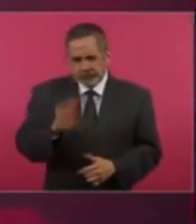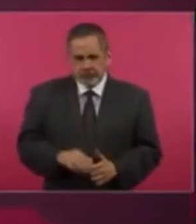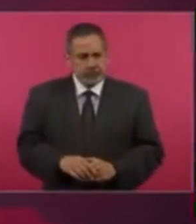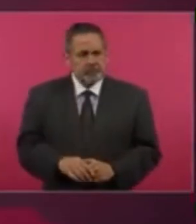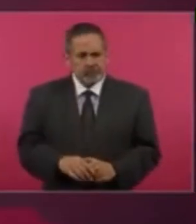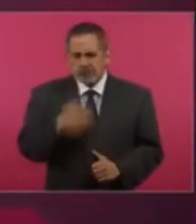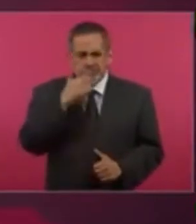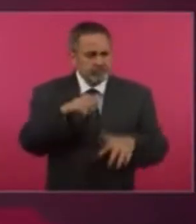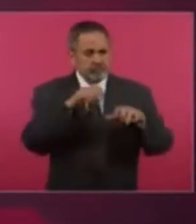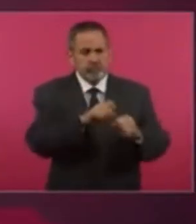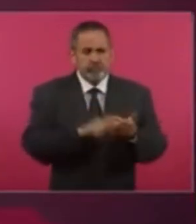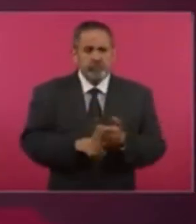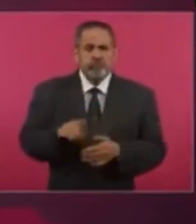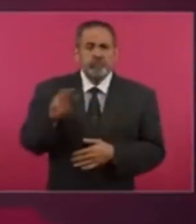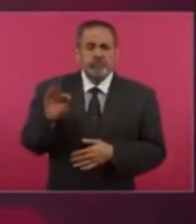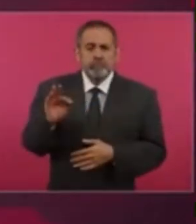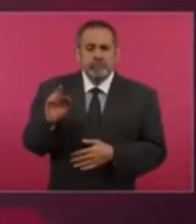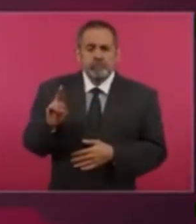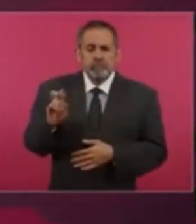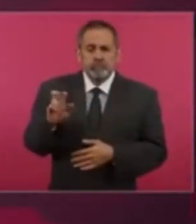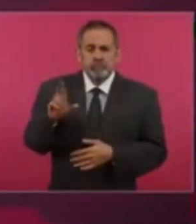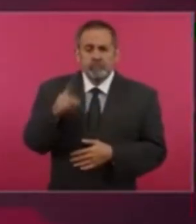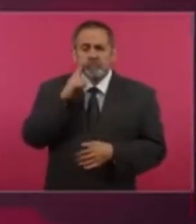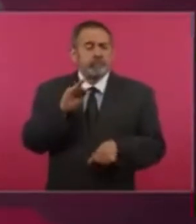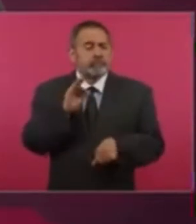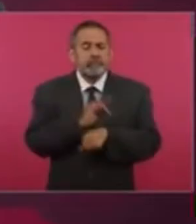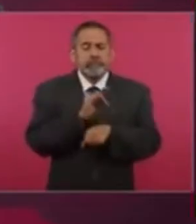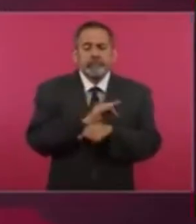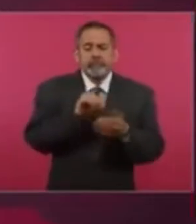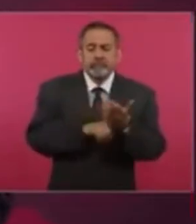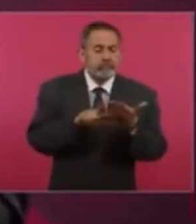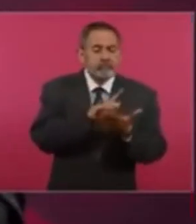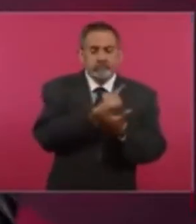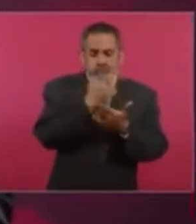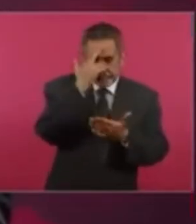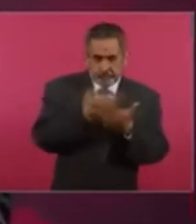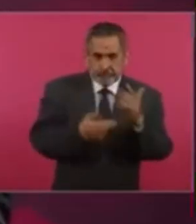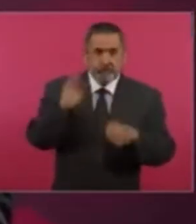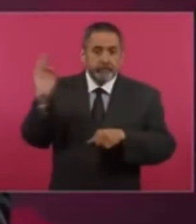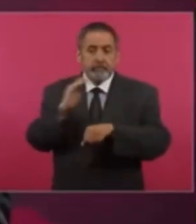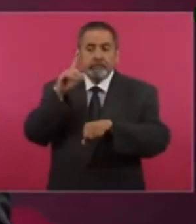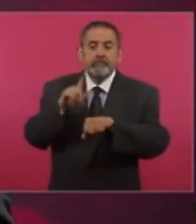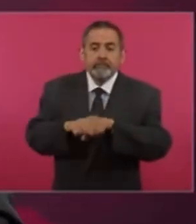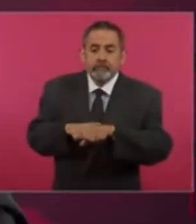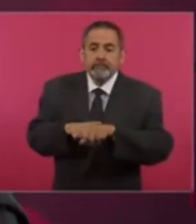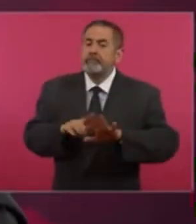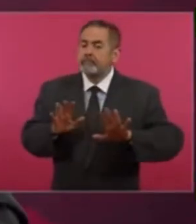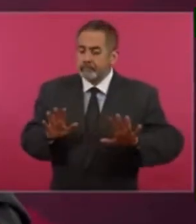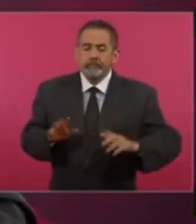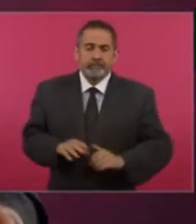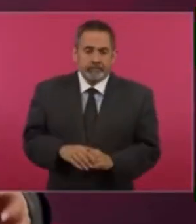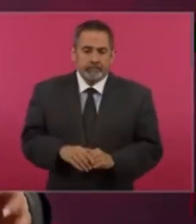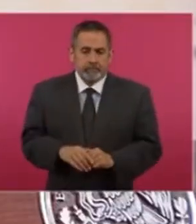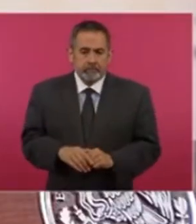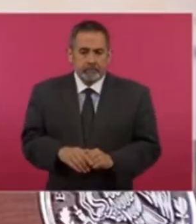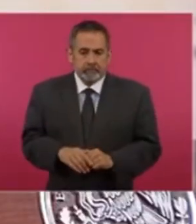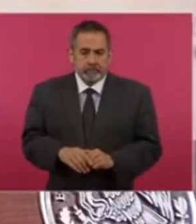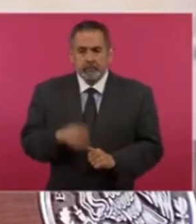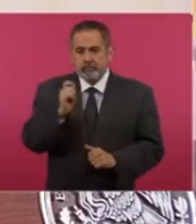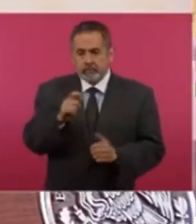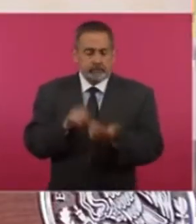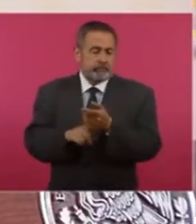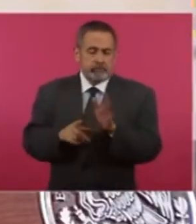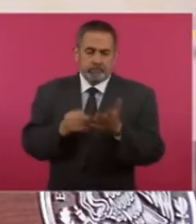el fuero lo protegía de delitos de orden federal. Eso es lo que